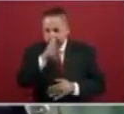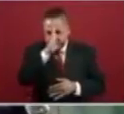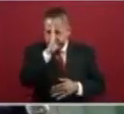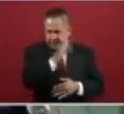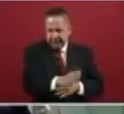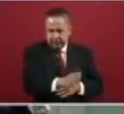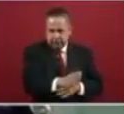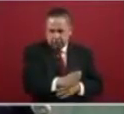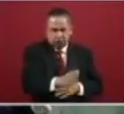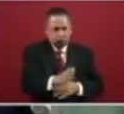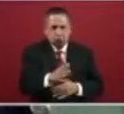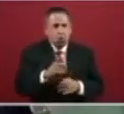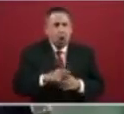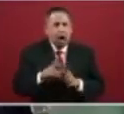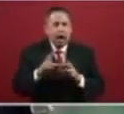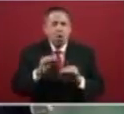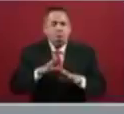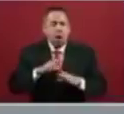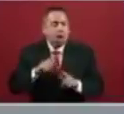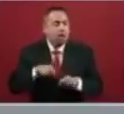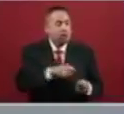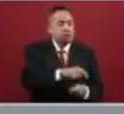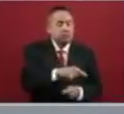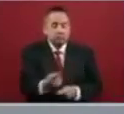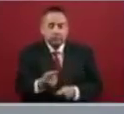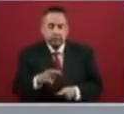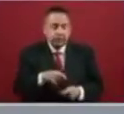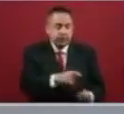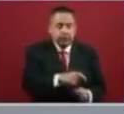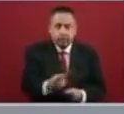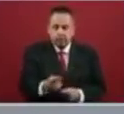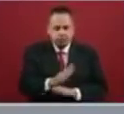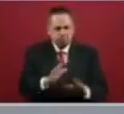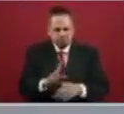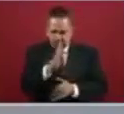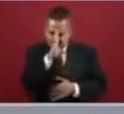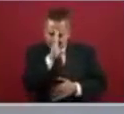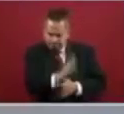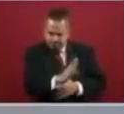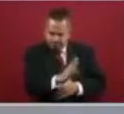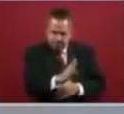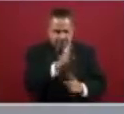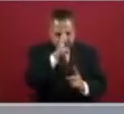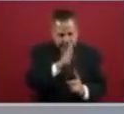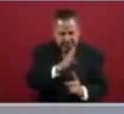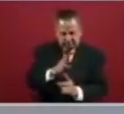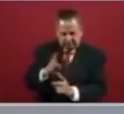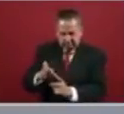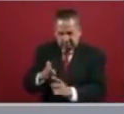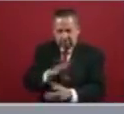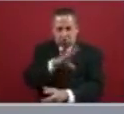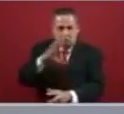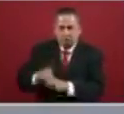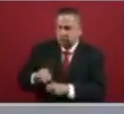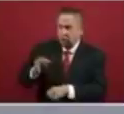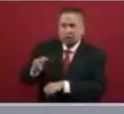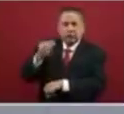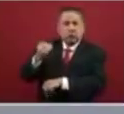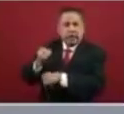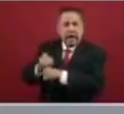directa a los beneficiarios. De la Tesorería de la